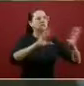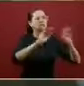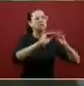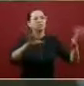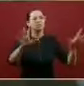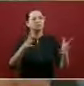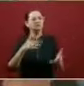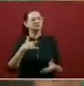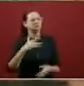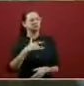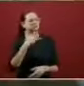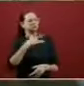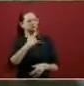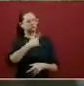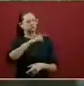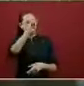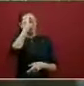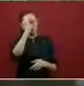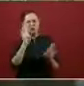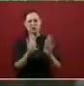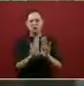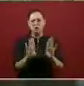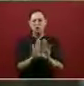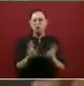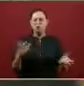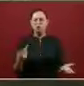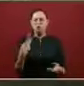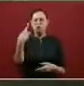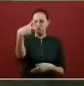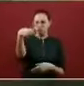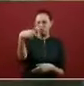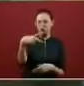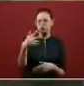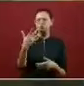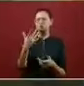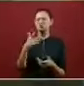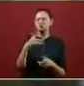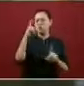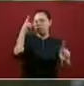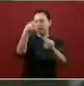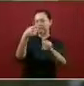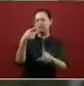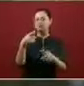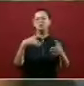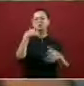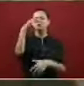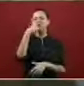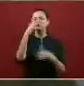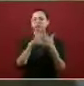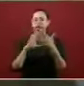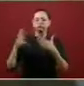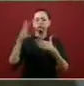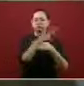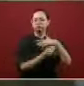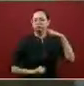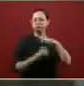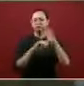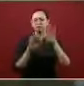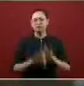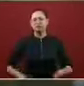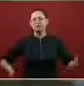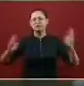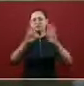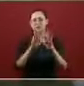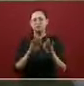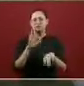Si dentro de estas actividades, con el objetivo de acabar la corrupción, que yo sé que es el eje principal de este gobierno